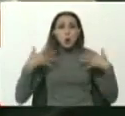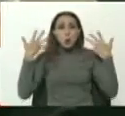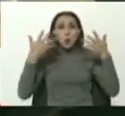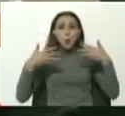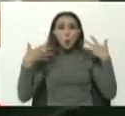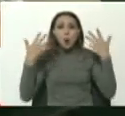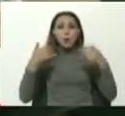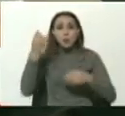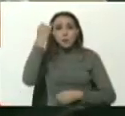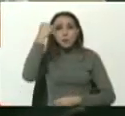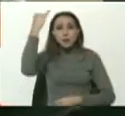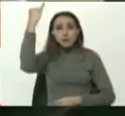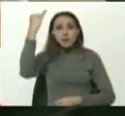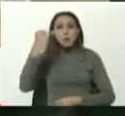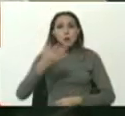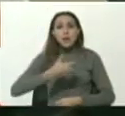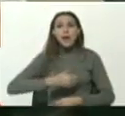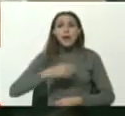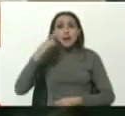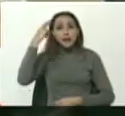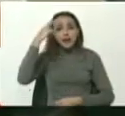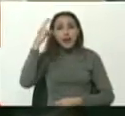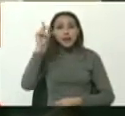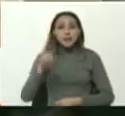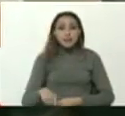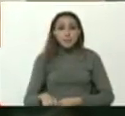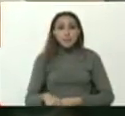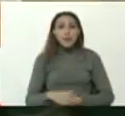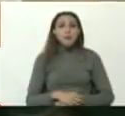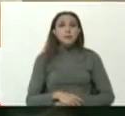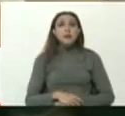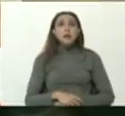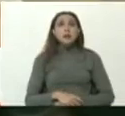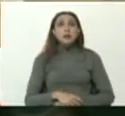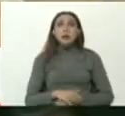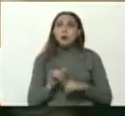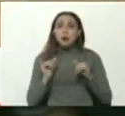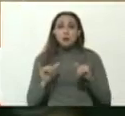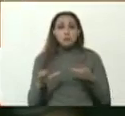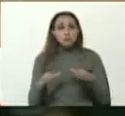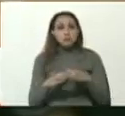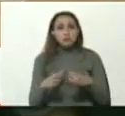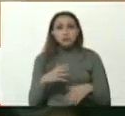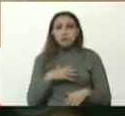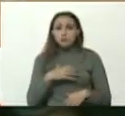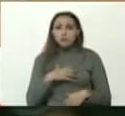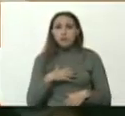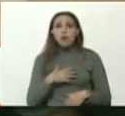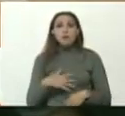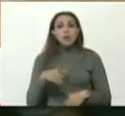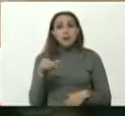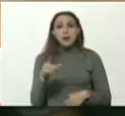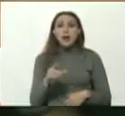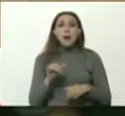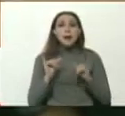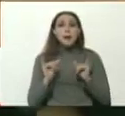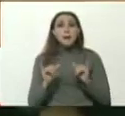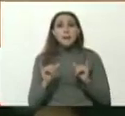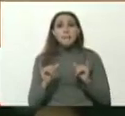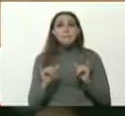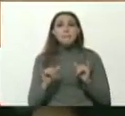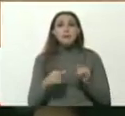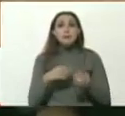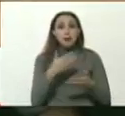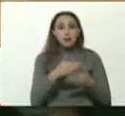principios de objetividad, imparcialidad y no selectividad recogidos en la Declaración y Programas de Acción de Viena, entre